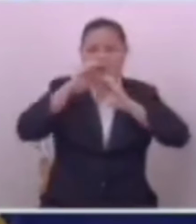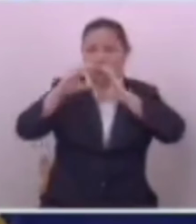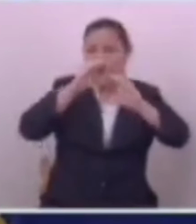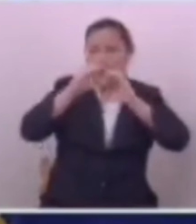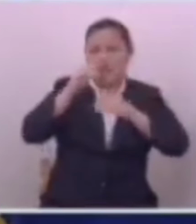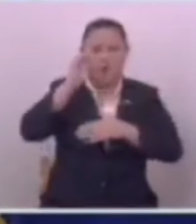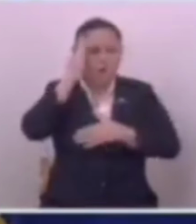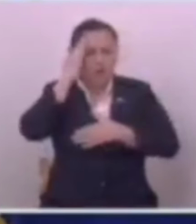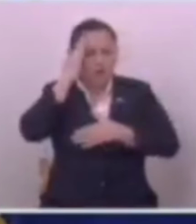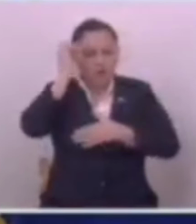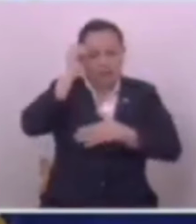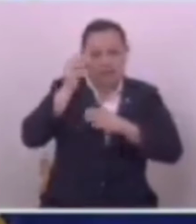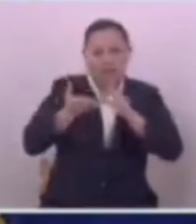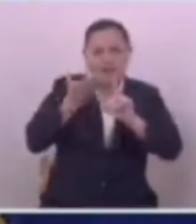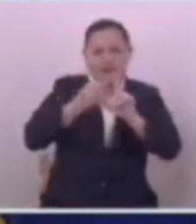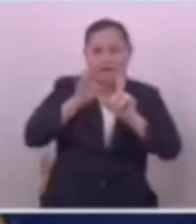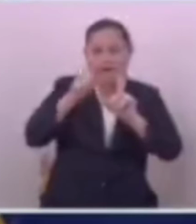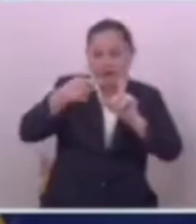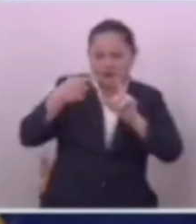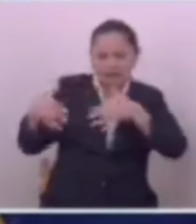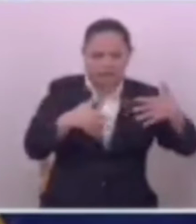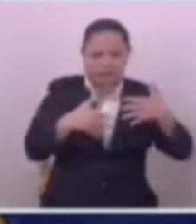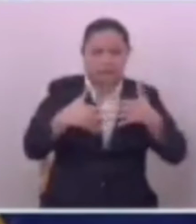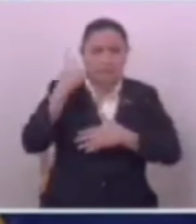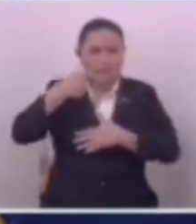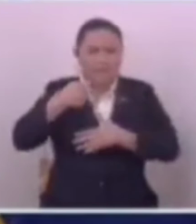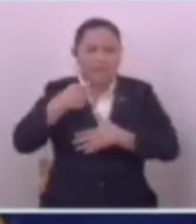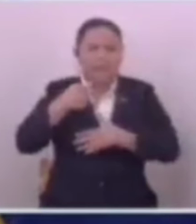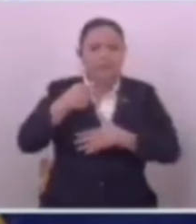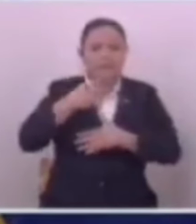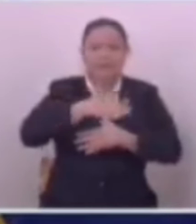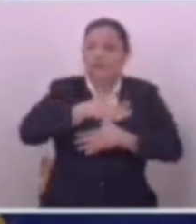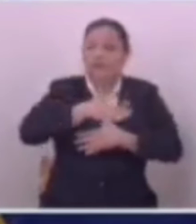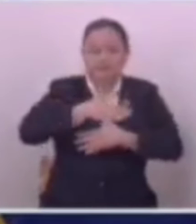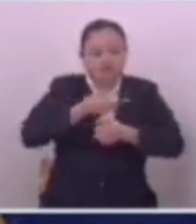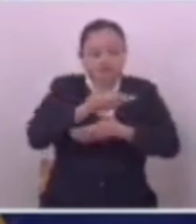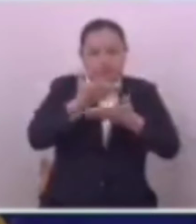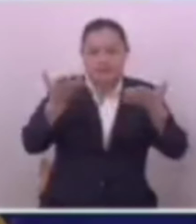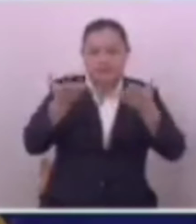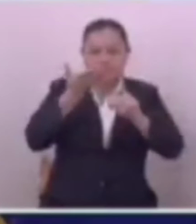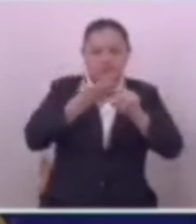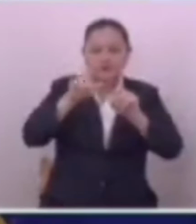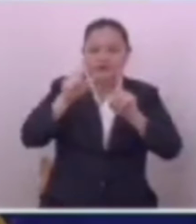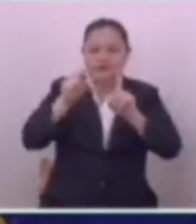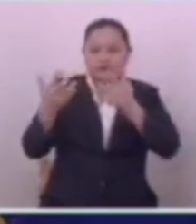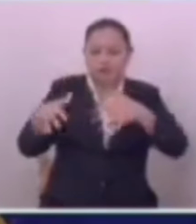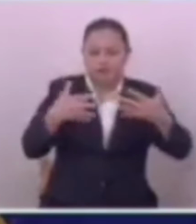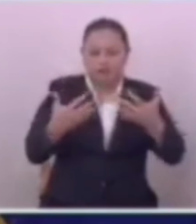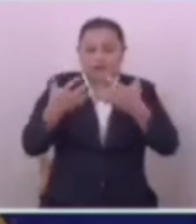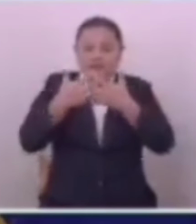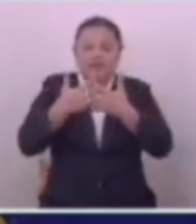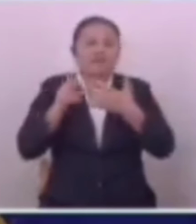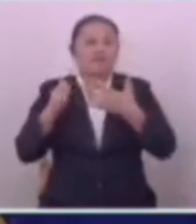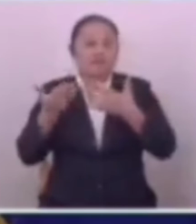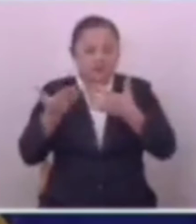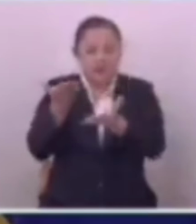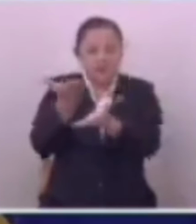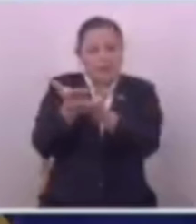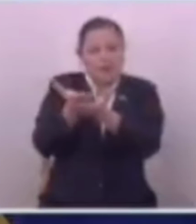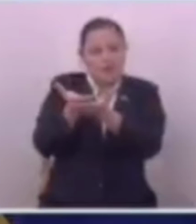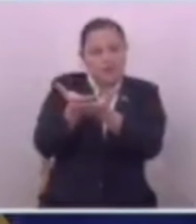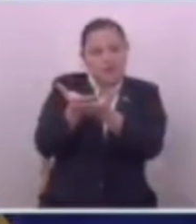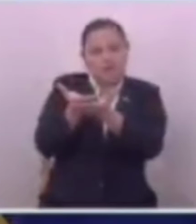de comunicación de que el fiscal debe actuar, les debo de comunicar que el fiscal actúa conforme a las